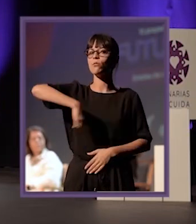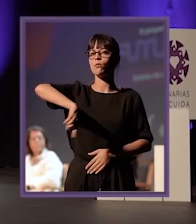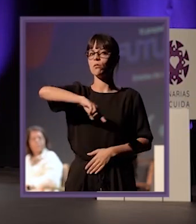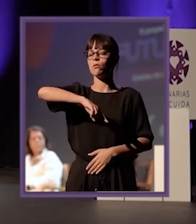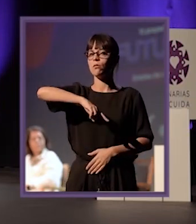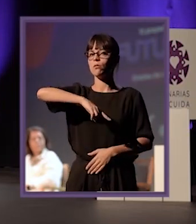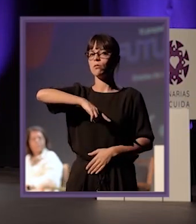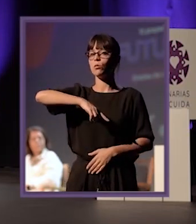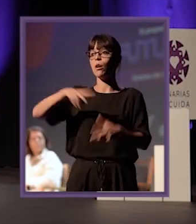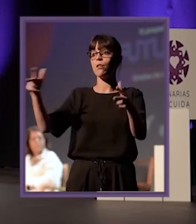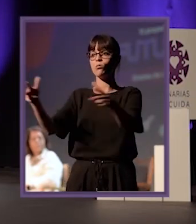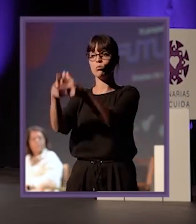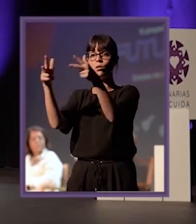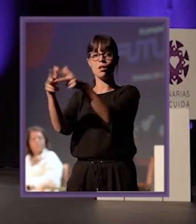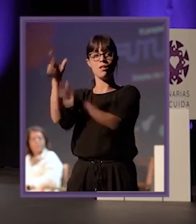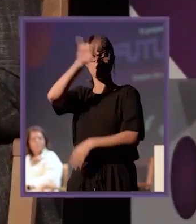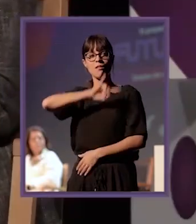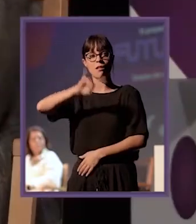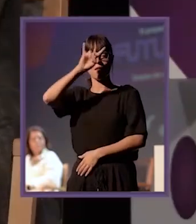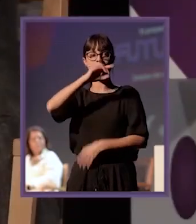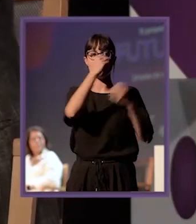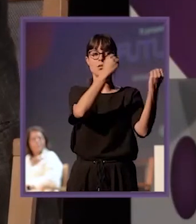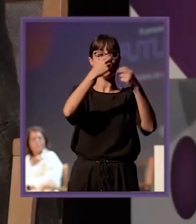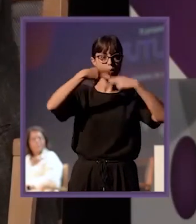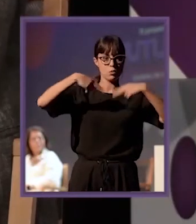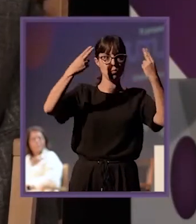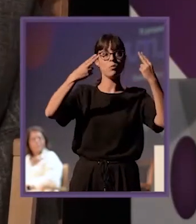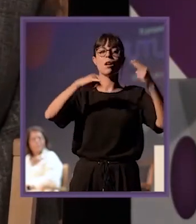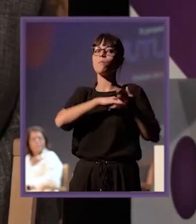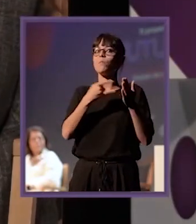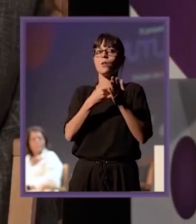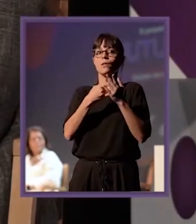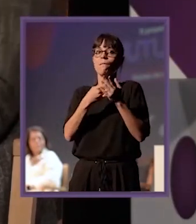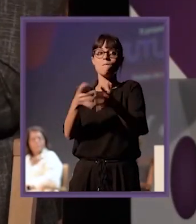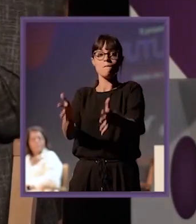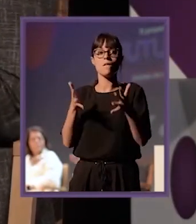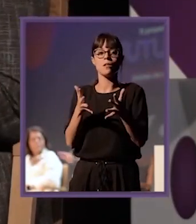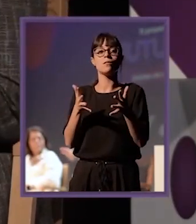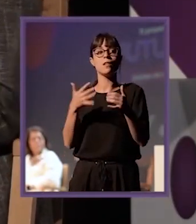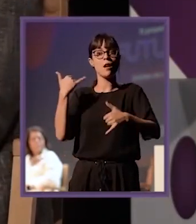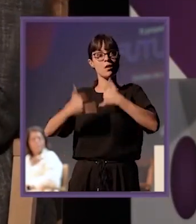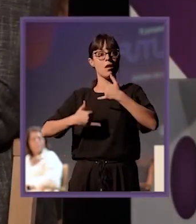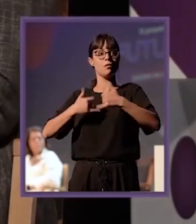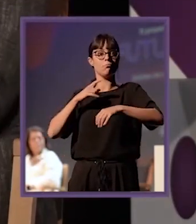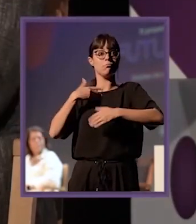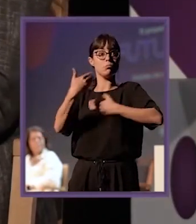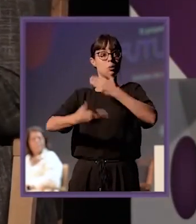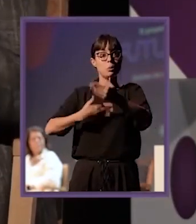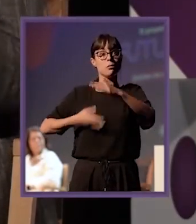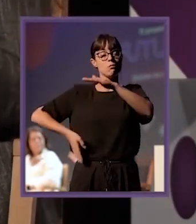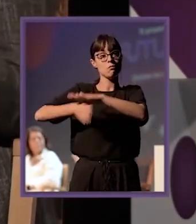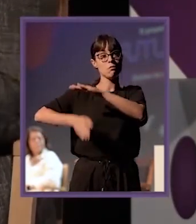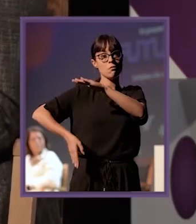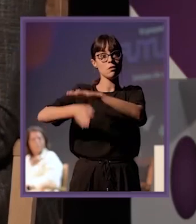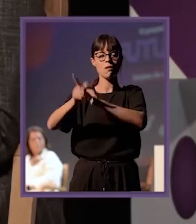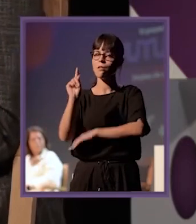proyecto, la sociedad canaria y las administraciones se lo van a apropiar, que entre todos vamos a hacer que sea sostenible, que se mantenga en el tiempo. Y además vamos